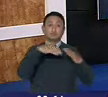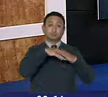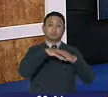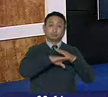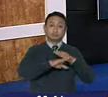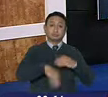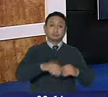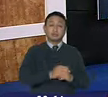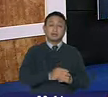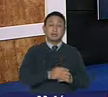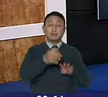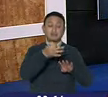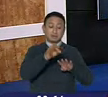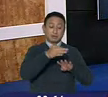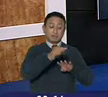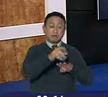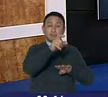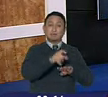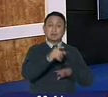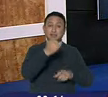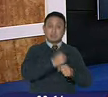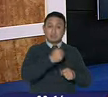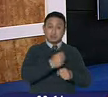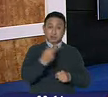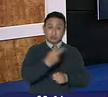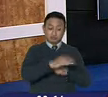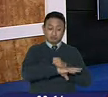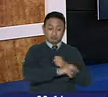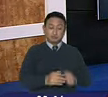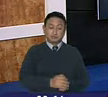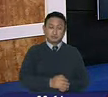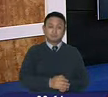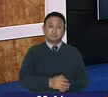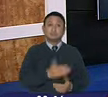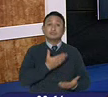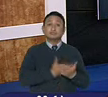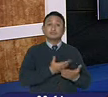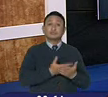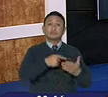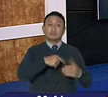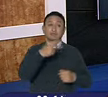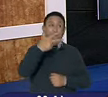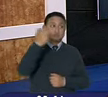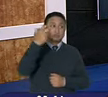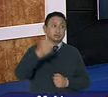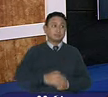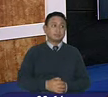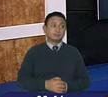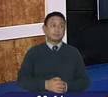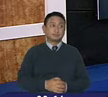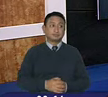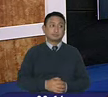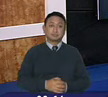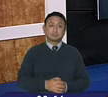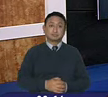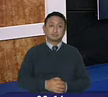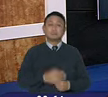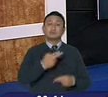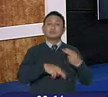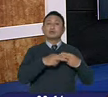de uñas y asaltó a la trabajadora y su clienta. Parte de los hechos quedaron registrados en la cámara de seguridad de un